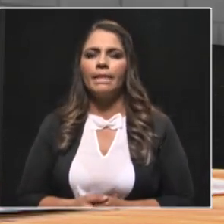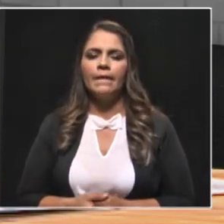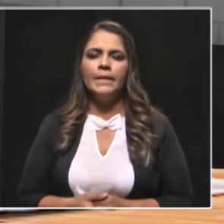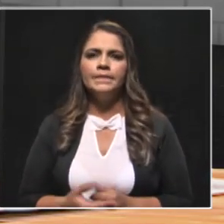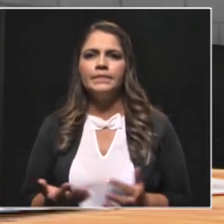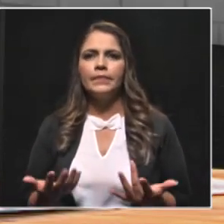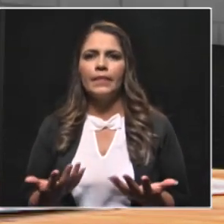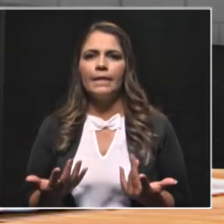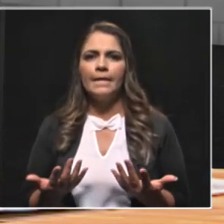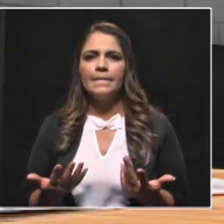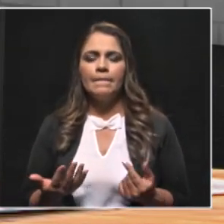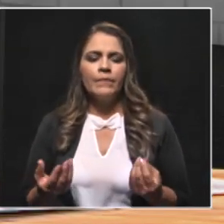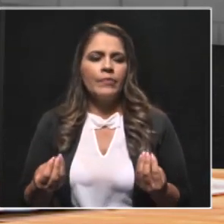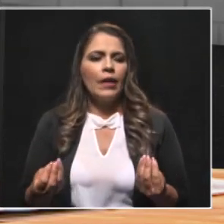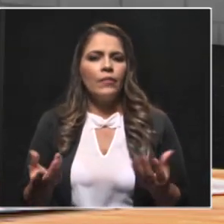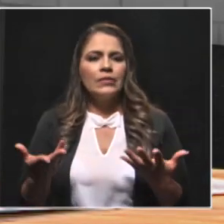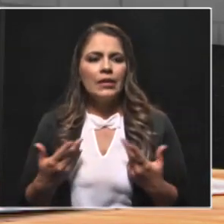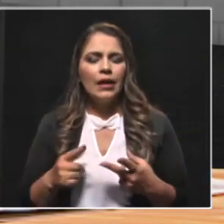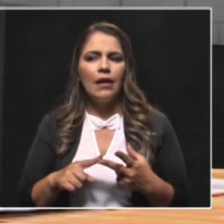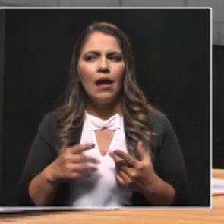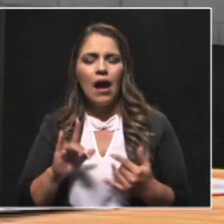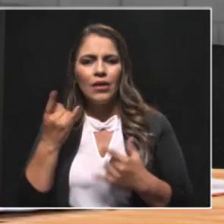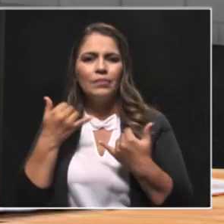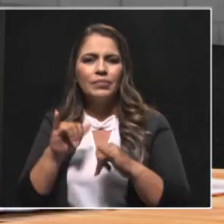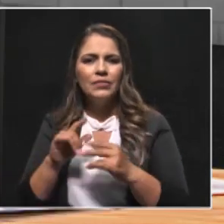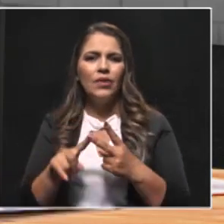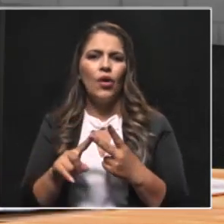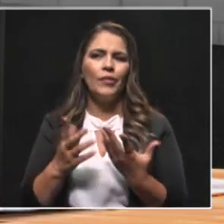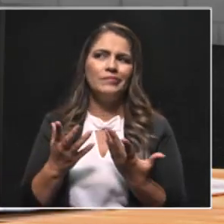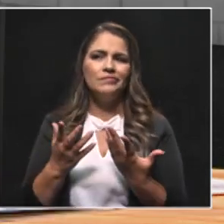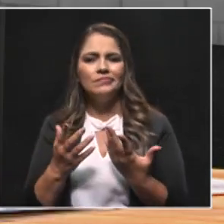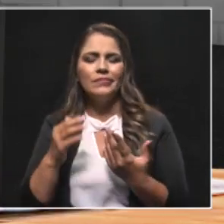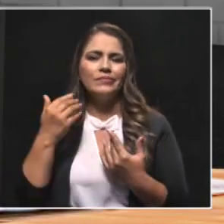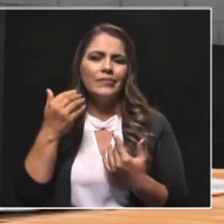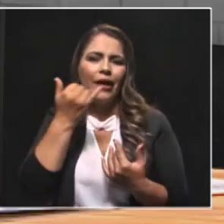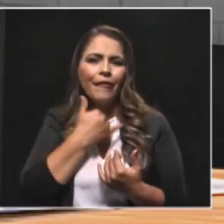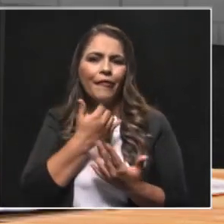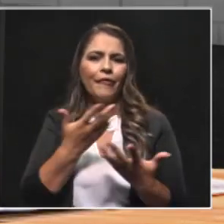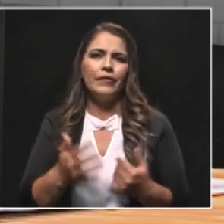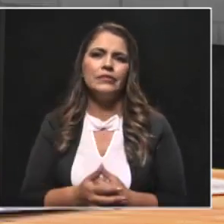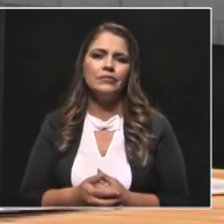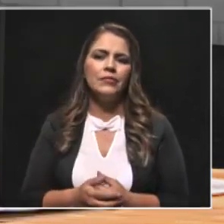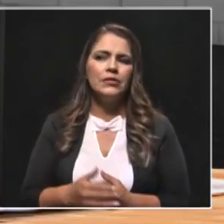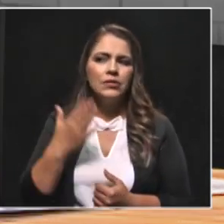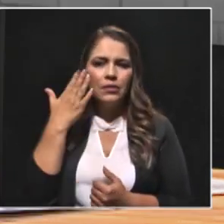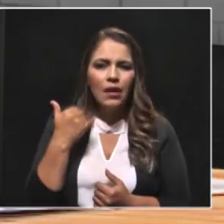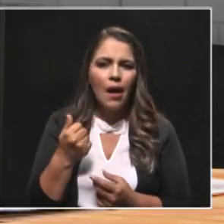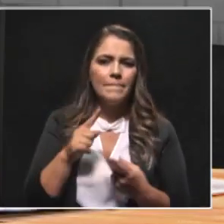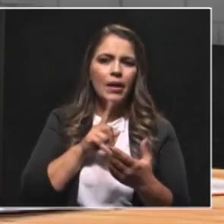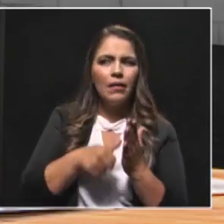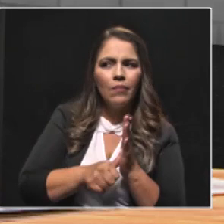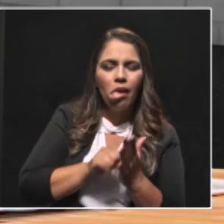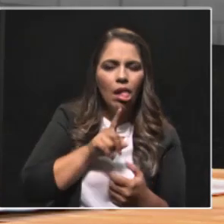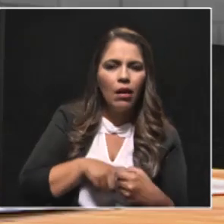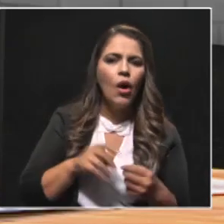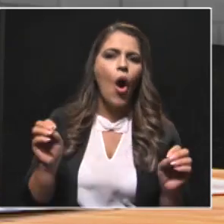elemento indicativo de fraude o delito electoral. Puede estar relacionado con el fraude en la inscripción,